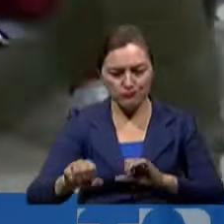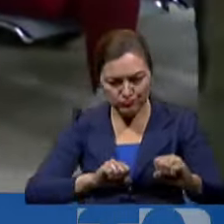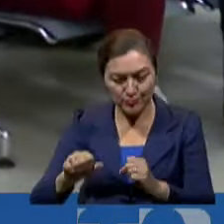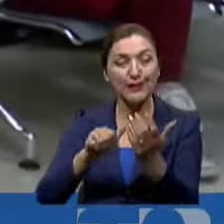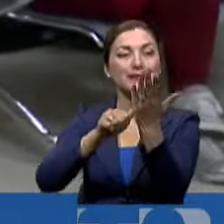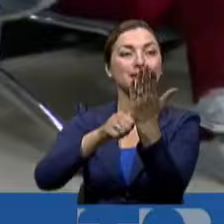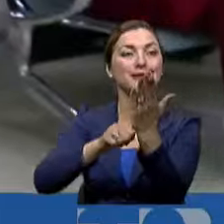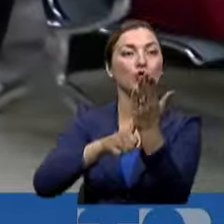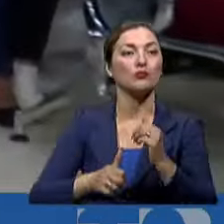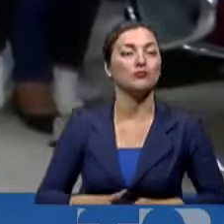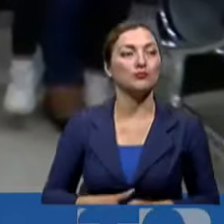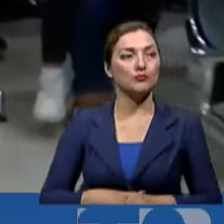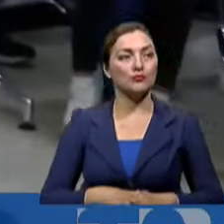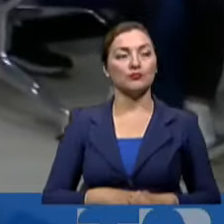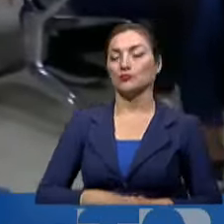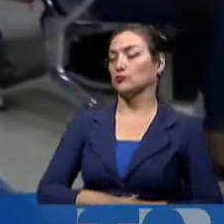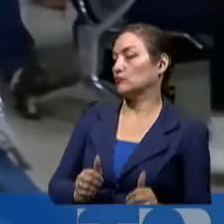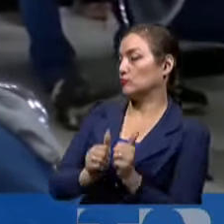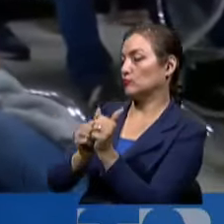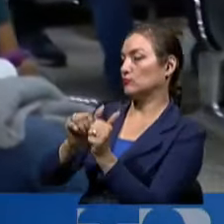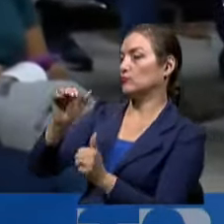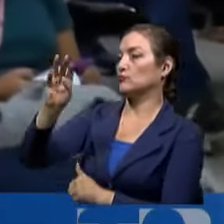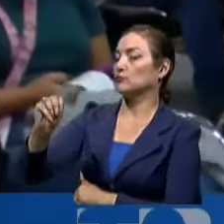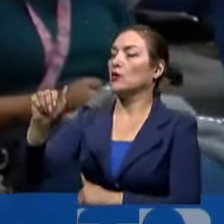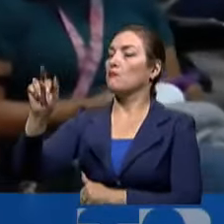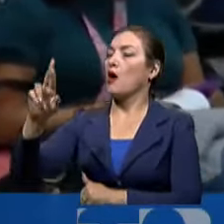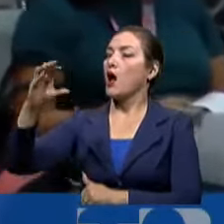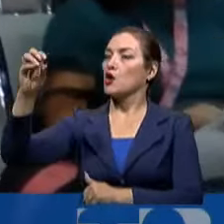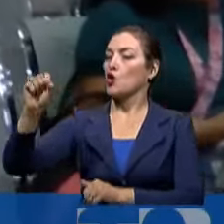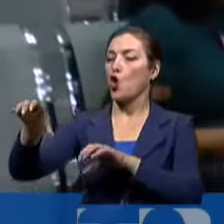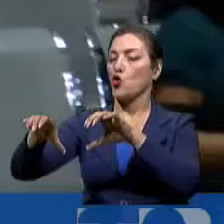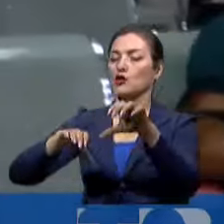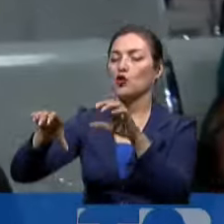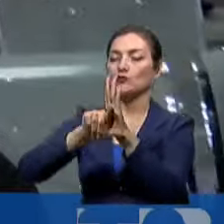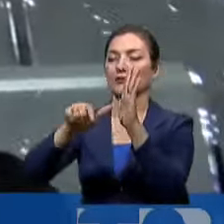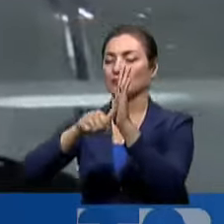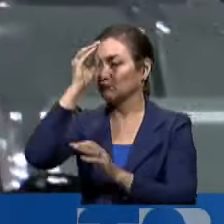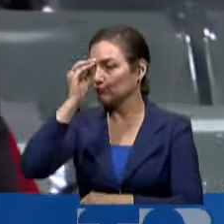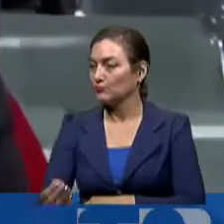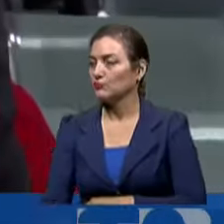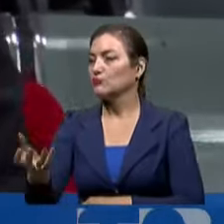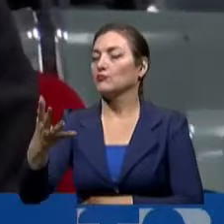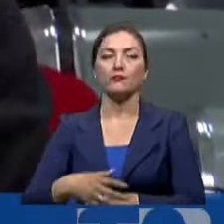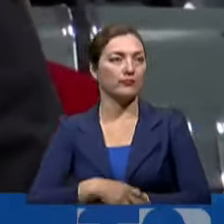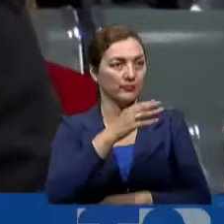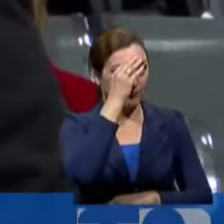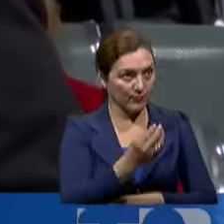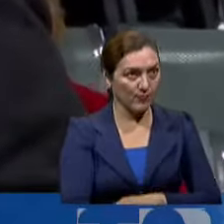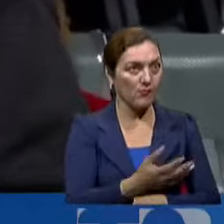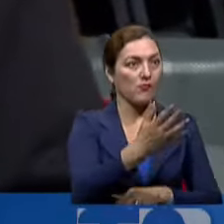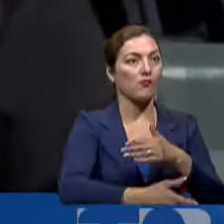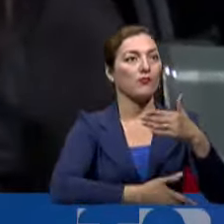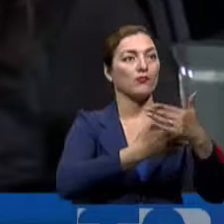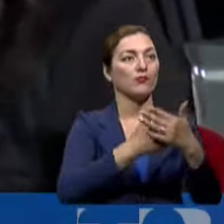su cédula de identidad. Estamos a esta hora con Marco Benalcázar, coordinador del Registro Civil. Muy buenos días. Buenos días con